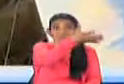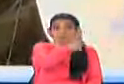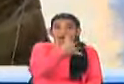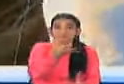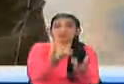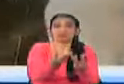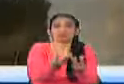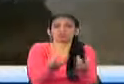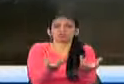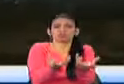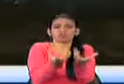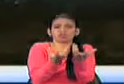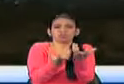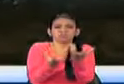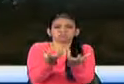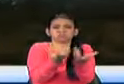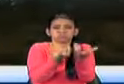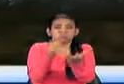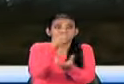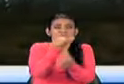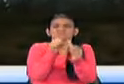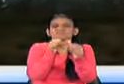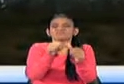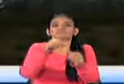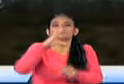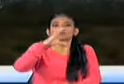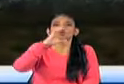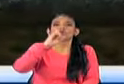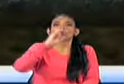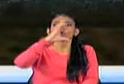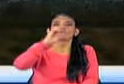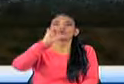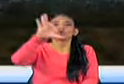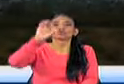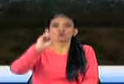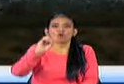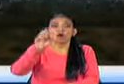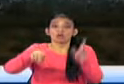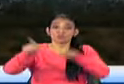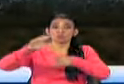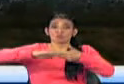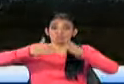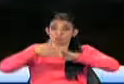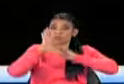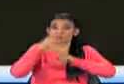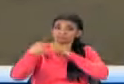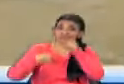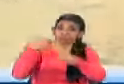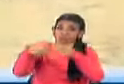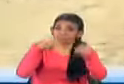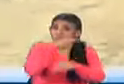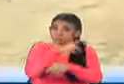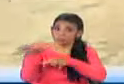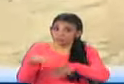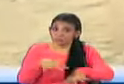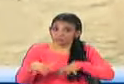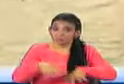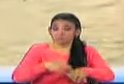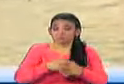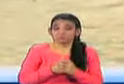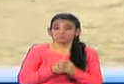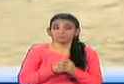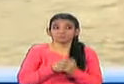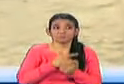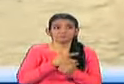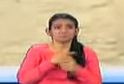se conserva intacta aquí en el sector de coco top donde aún habitan comunidades tradicionales me siento bien porque